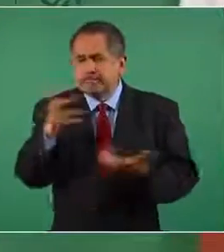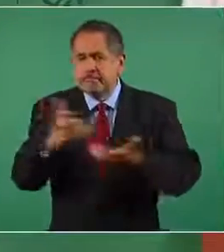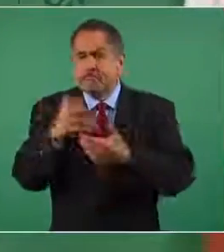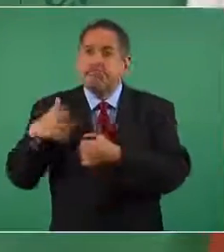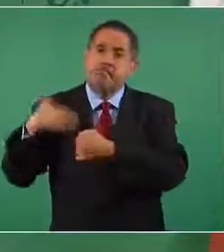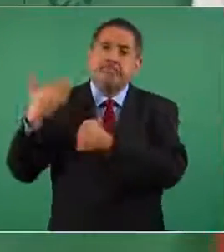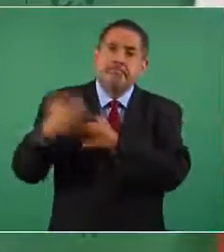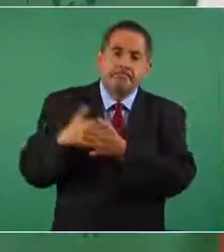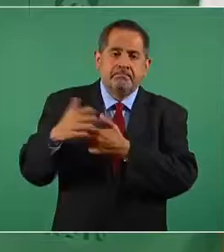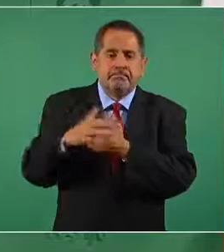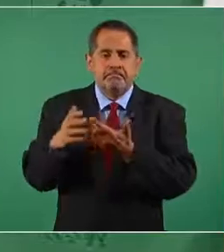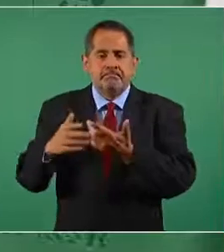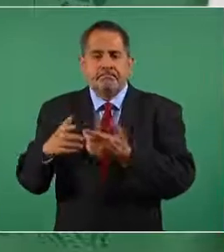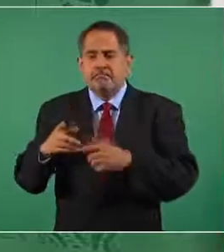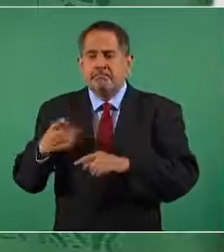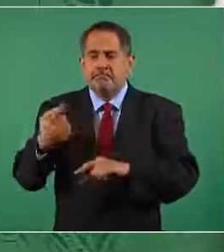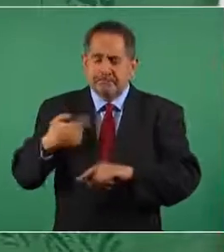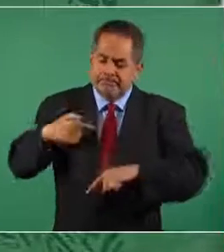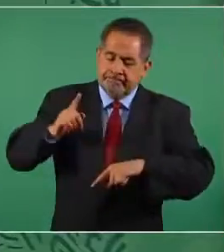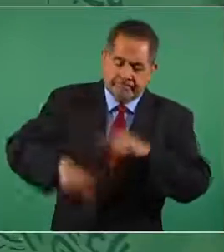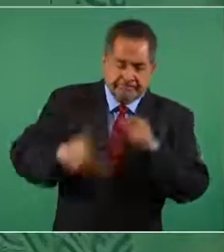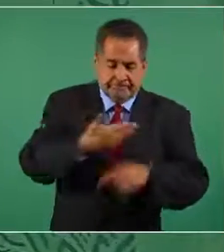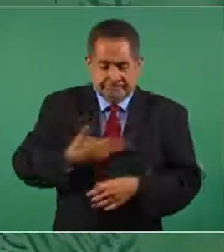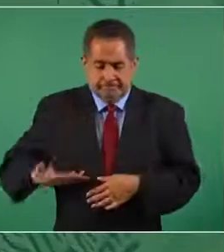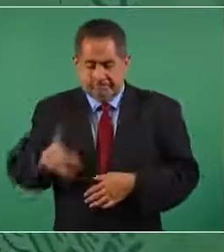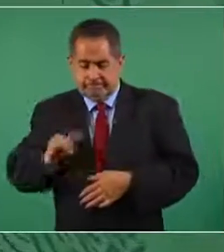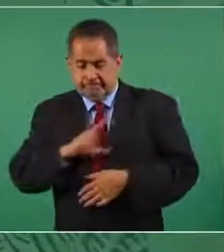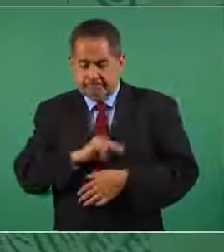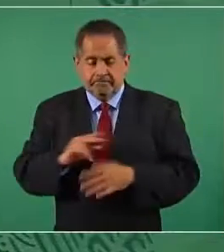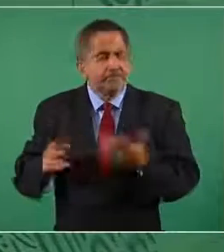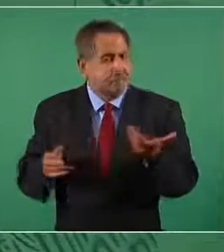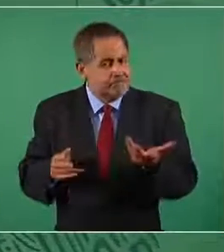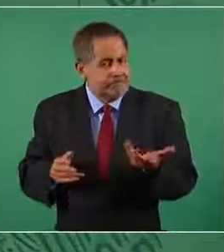llevar a cabo la revocación del mandato.